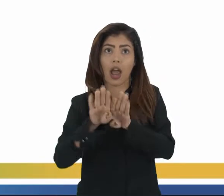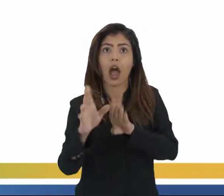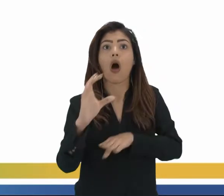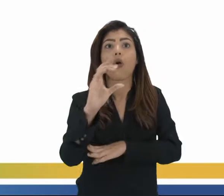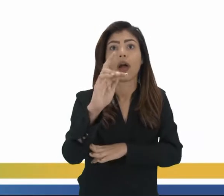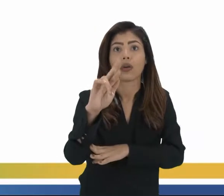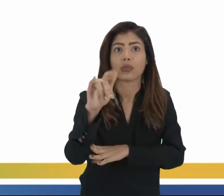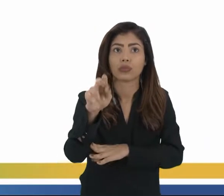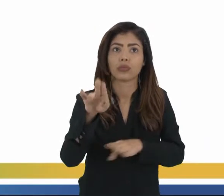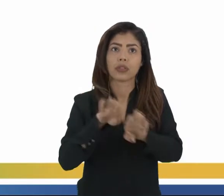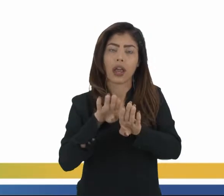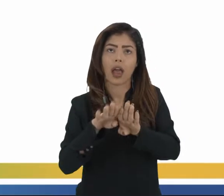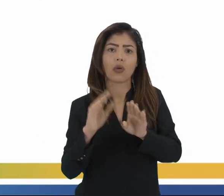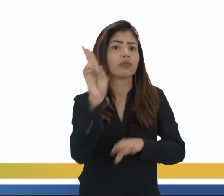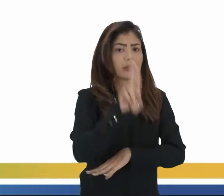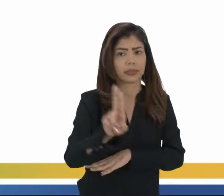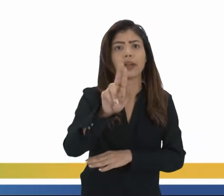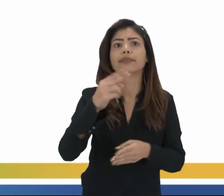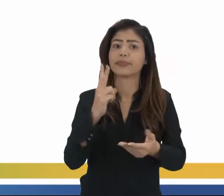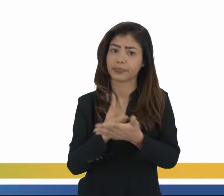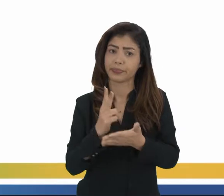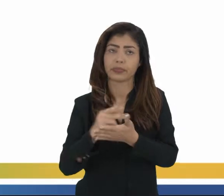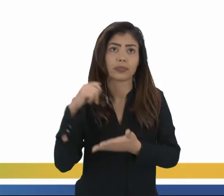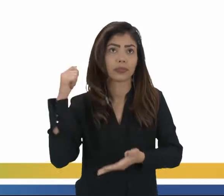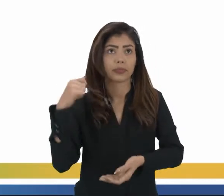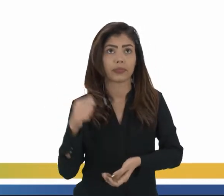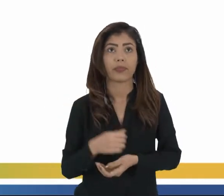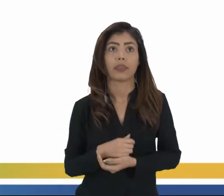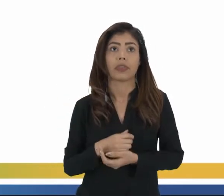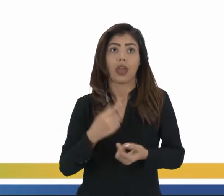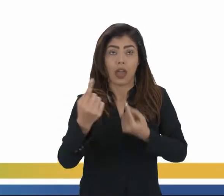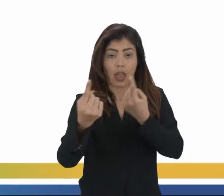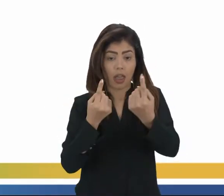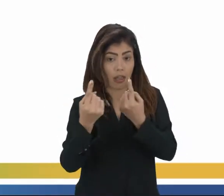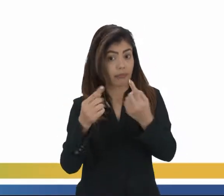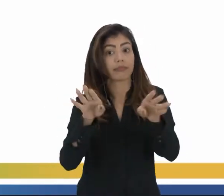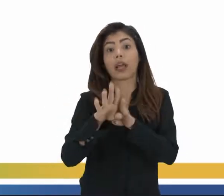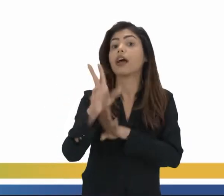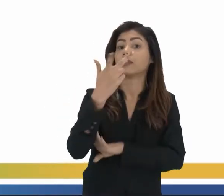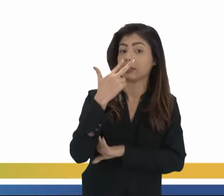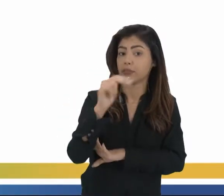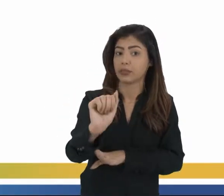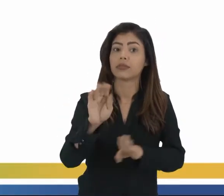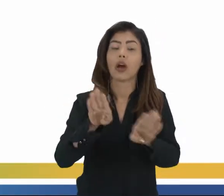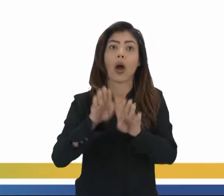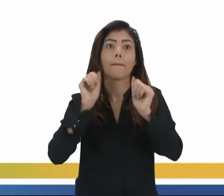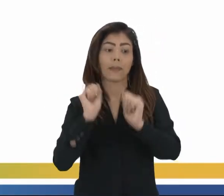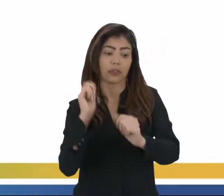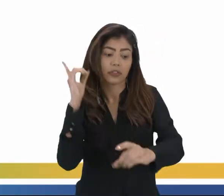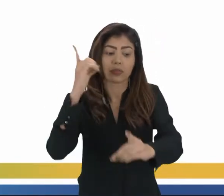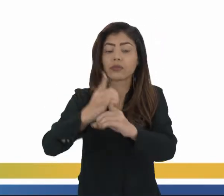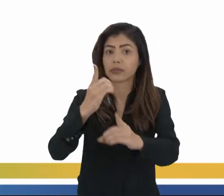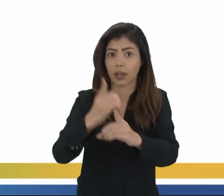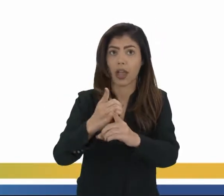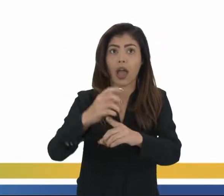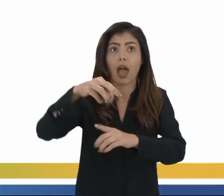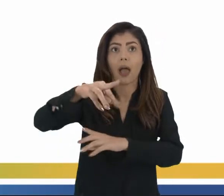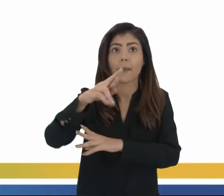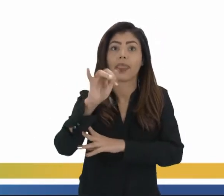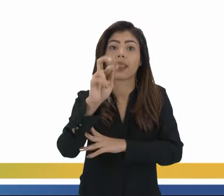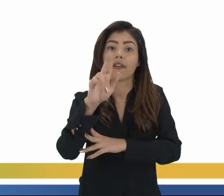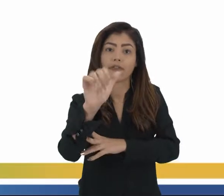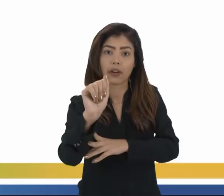muy utilizado por los escritores. Entre las figuras de lenguaje se puede encontrar